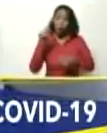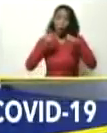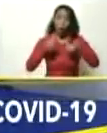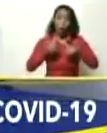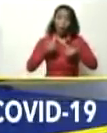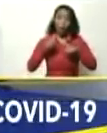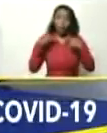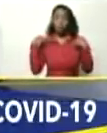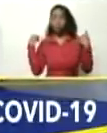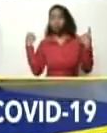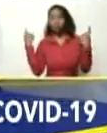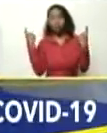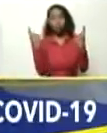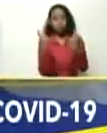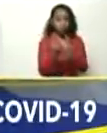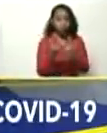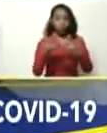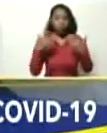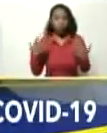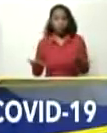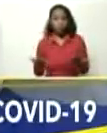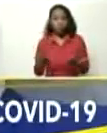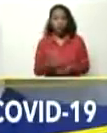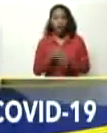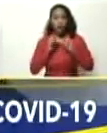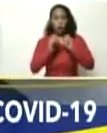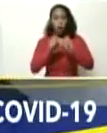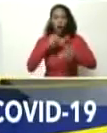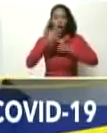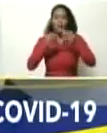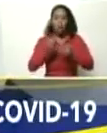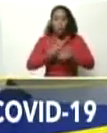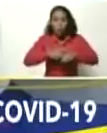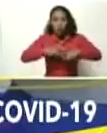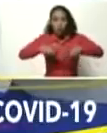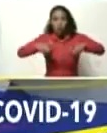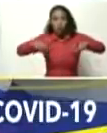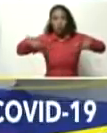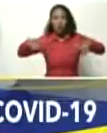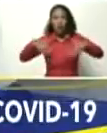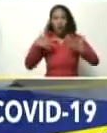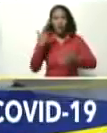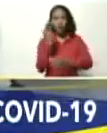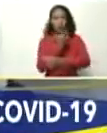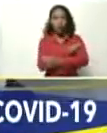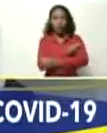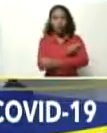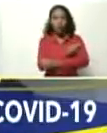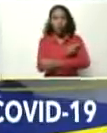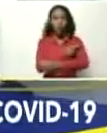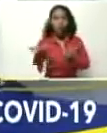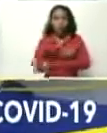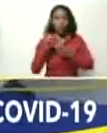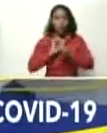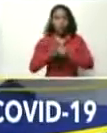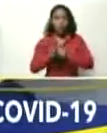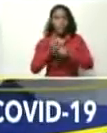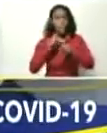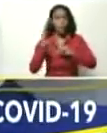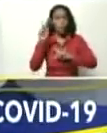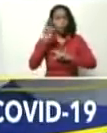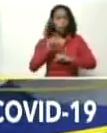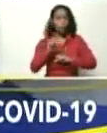nos rodea en torno a seguir intensificando la vacunación contra la COVID. Pero